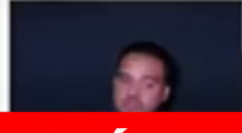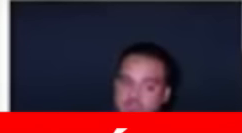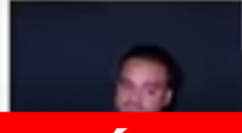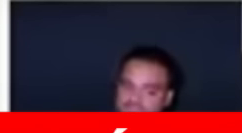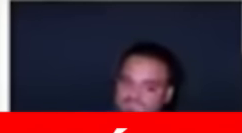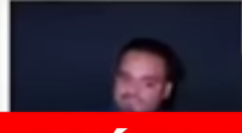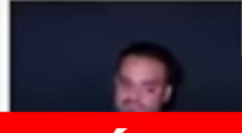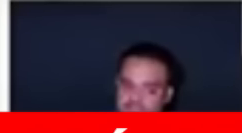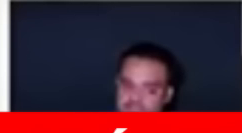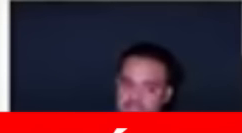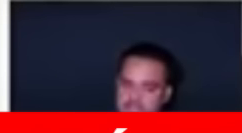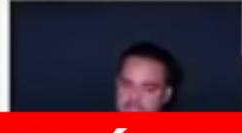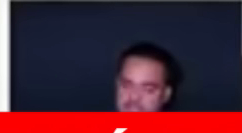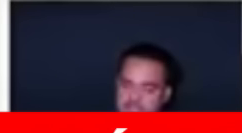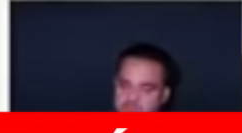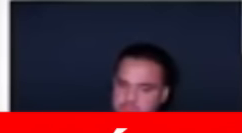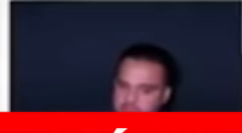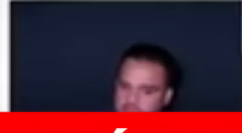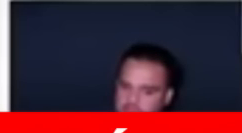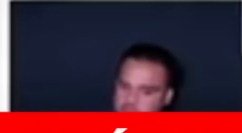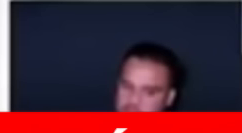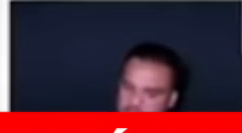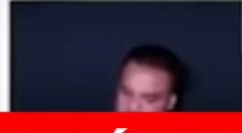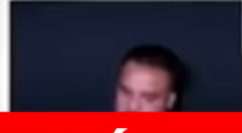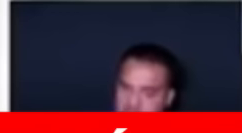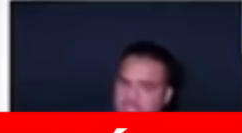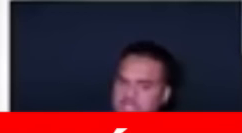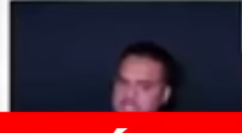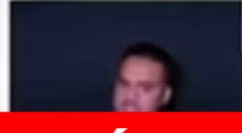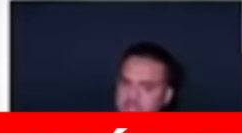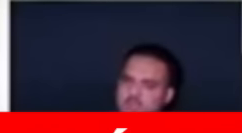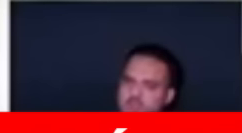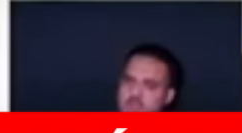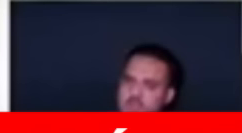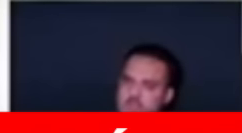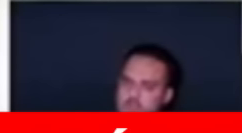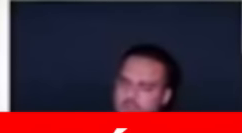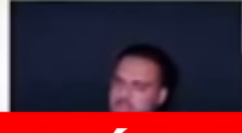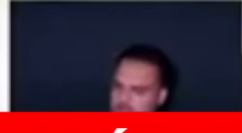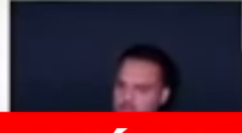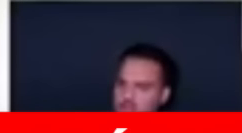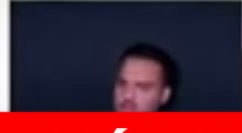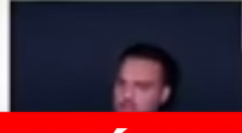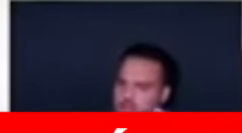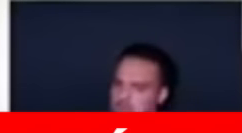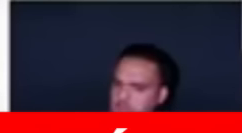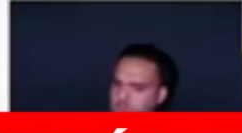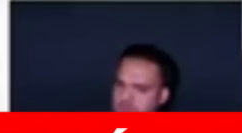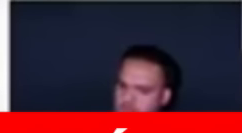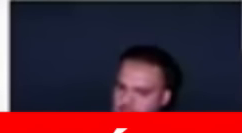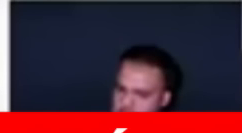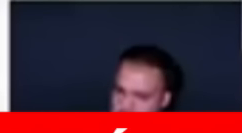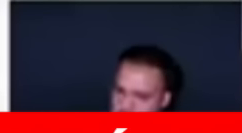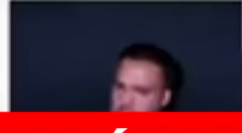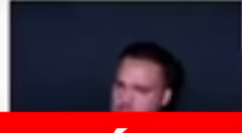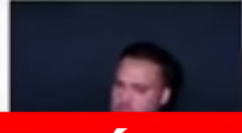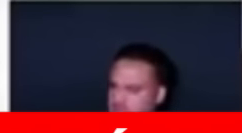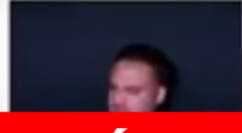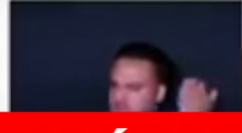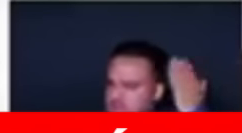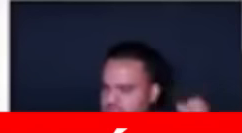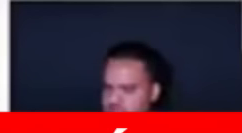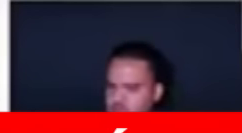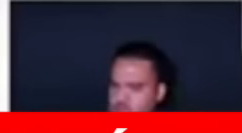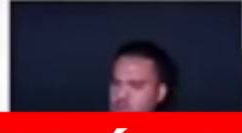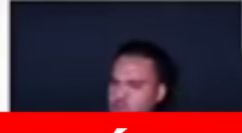fui partícipe de esa construcción democrática, porque luché de joven,